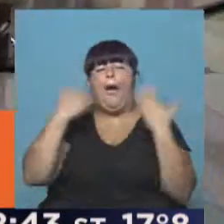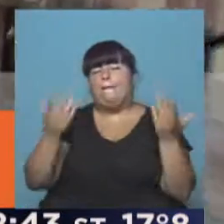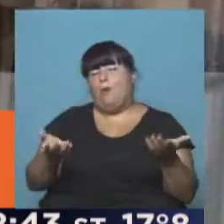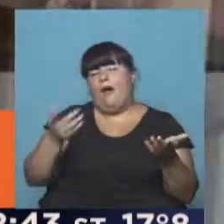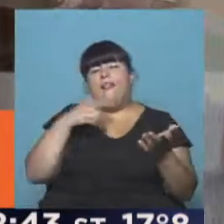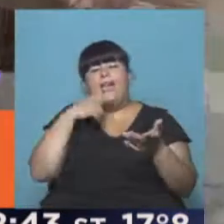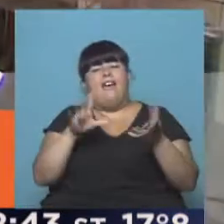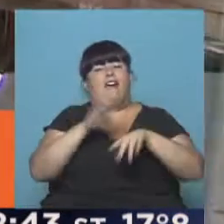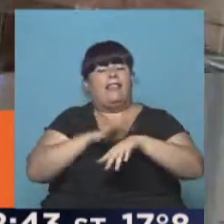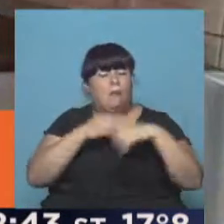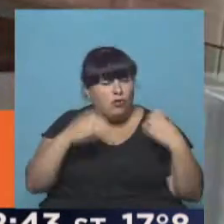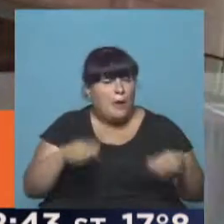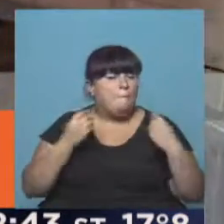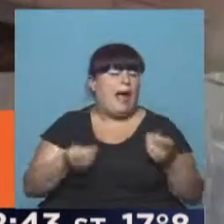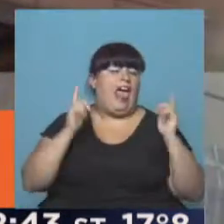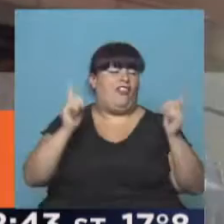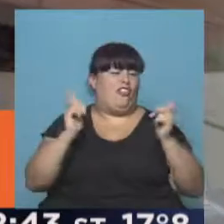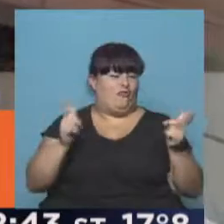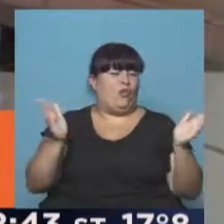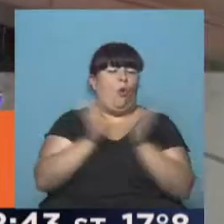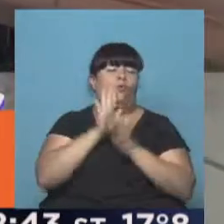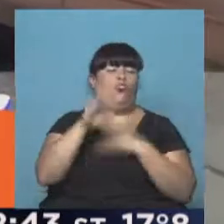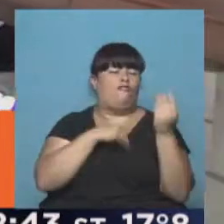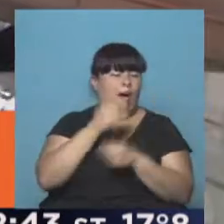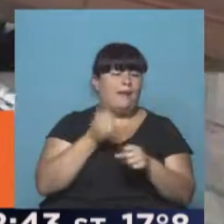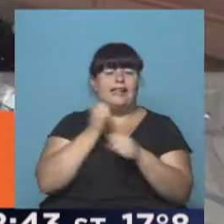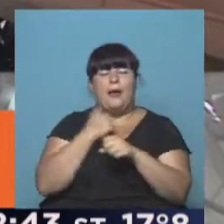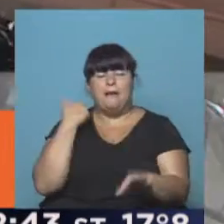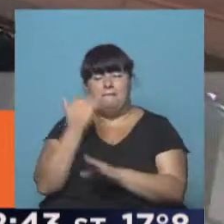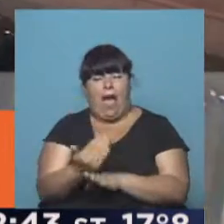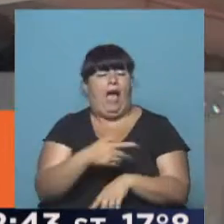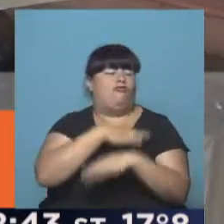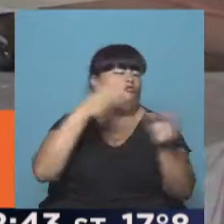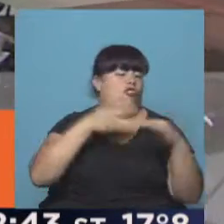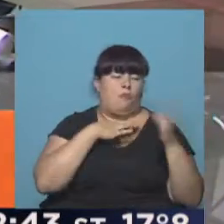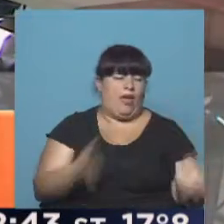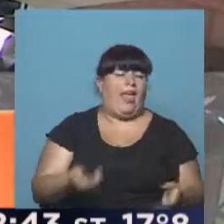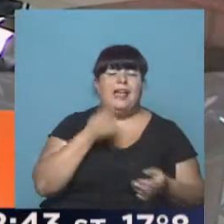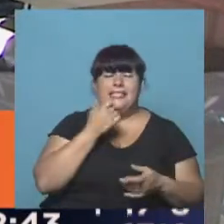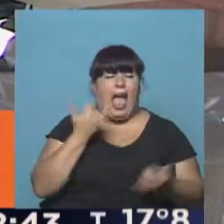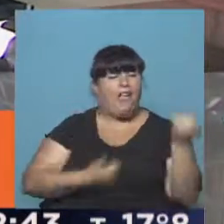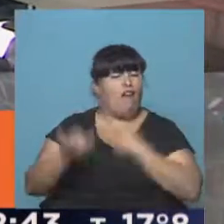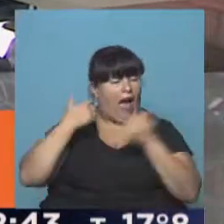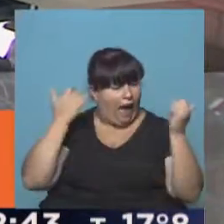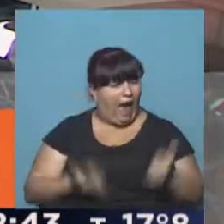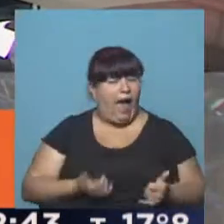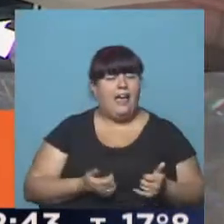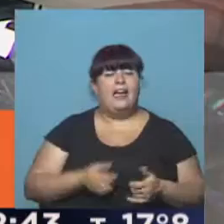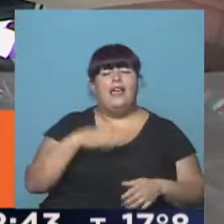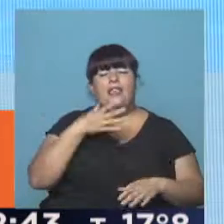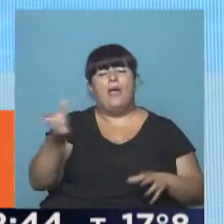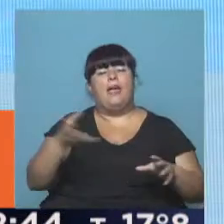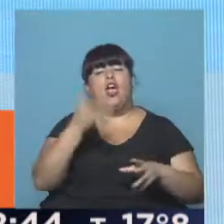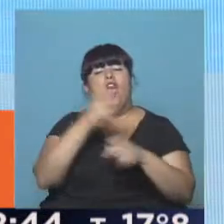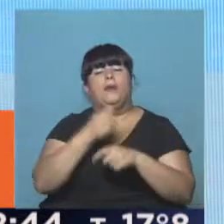que puedan usar ese tiempo para para disfrutar para estar con su familia para trabajar más para lo que quieran cuando uno tiene información en vez de tener que ir al